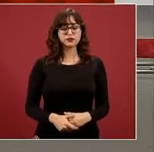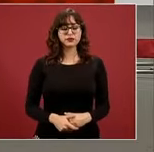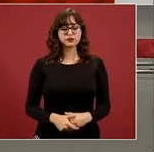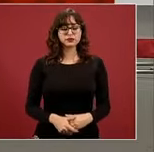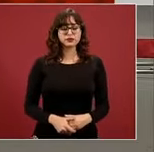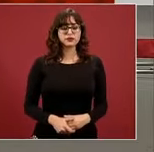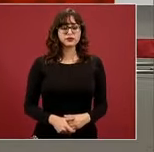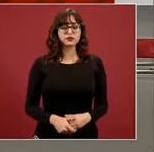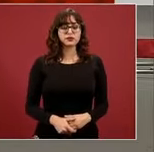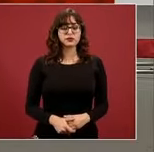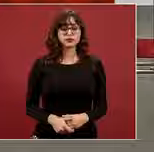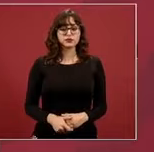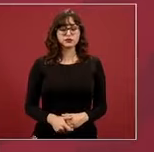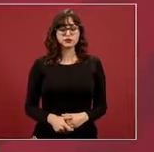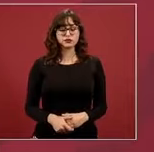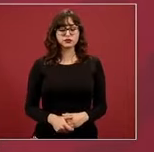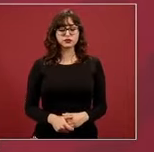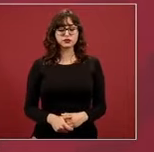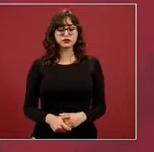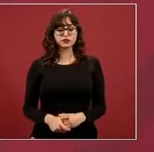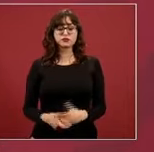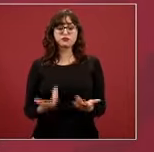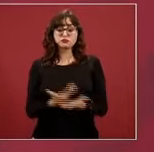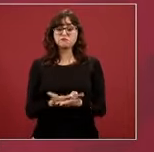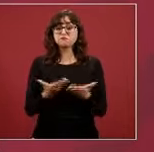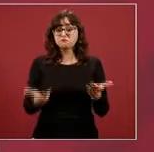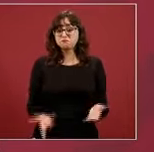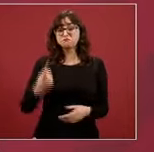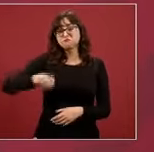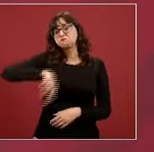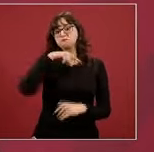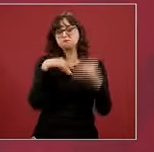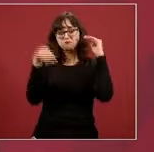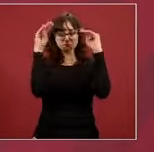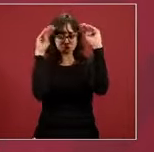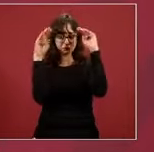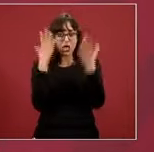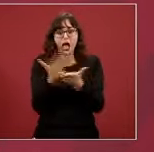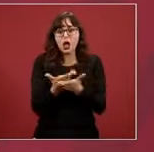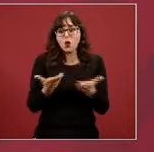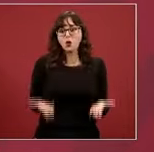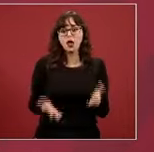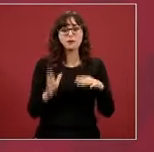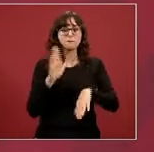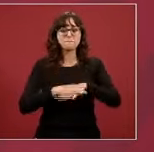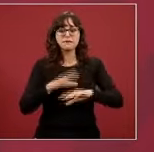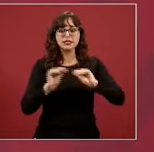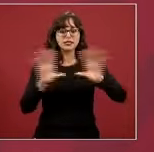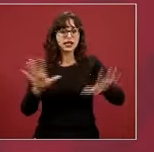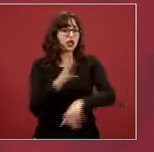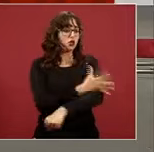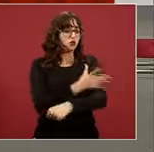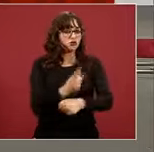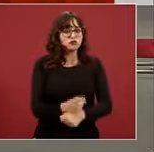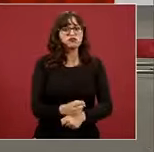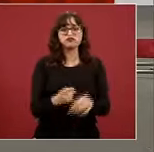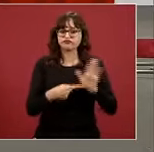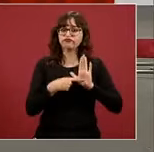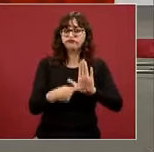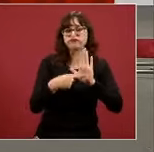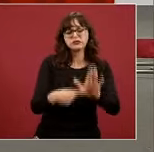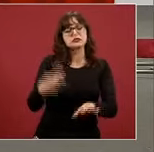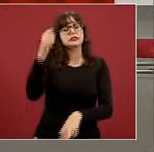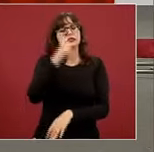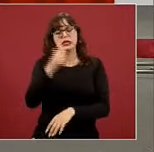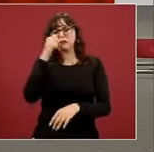otras acciones que me parece que es siempre válido buscar más, tener una lógica de transparencia proactiva,